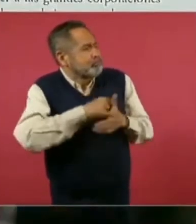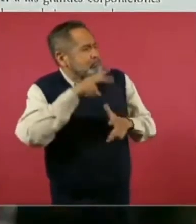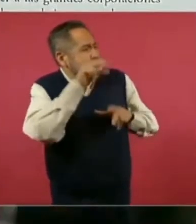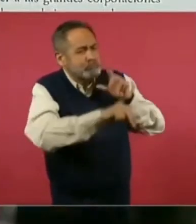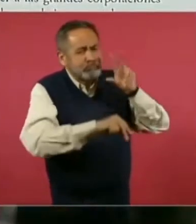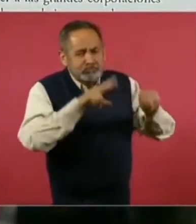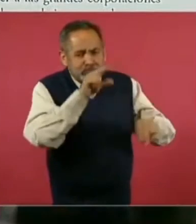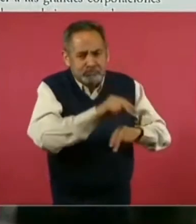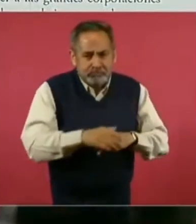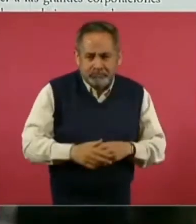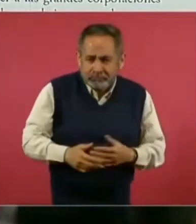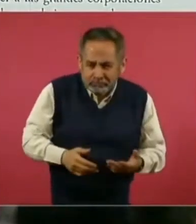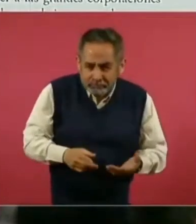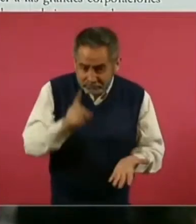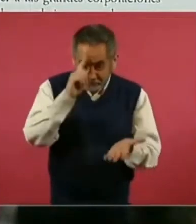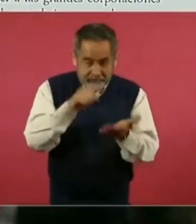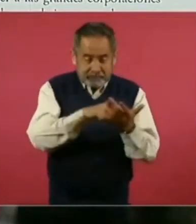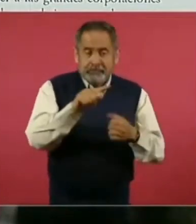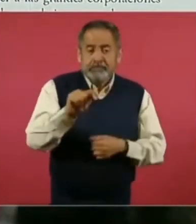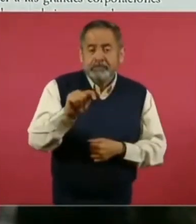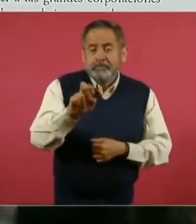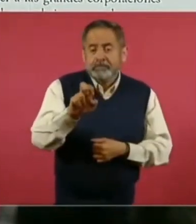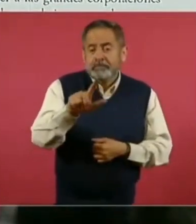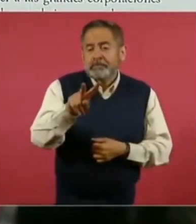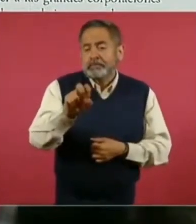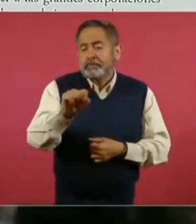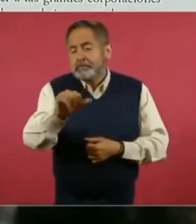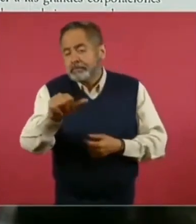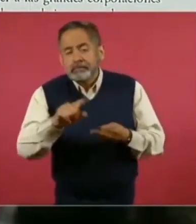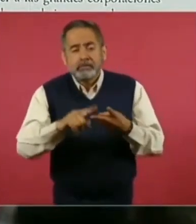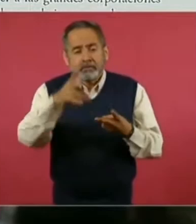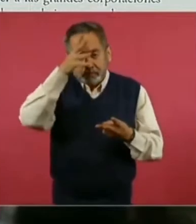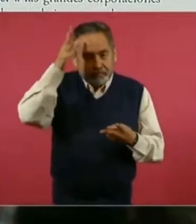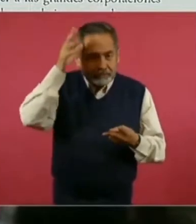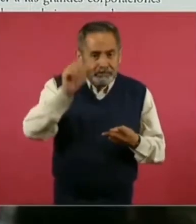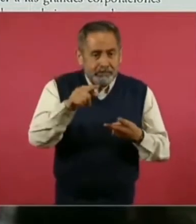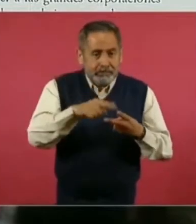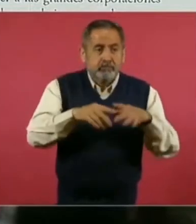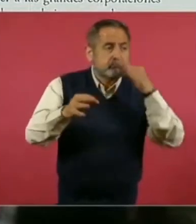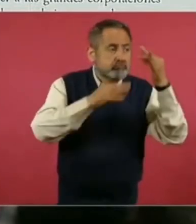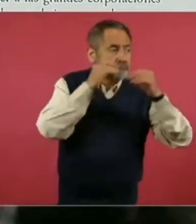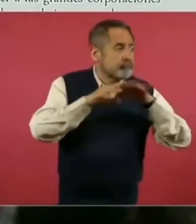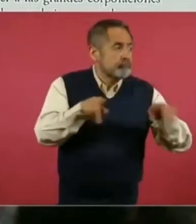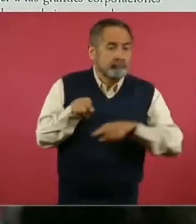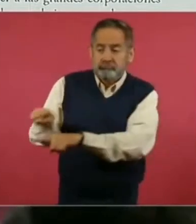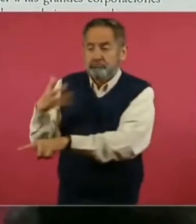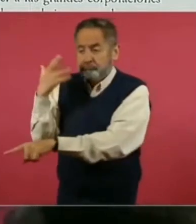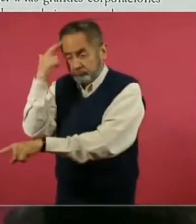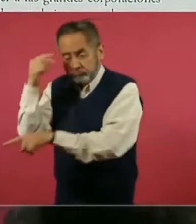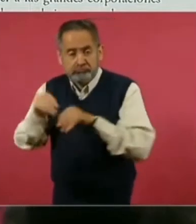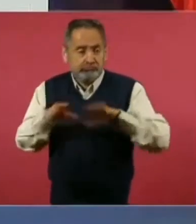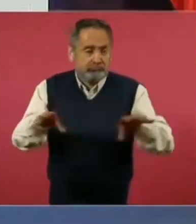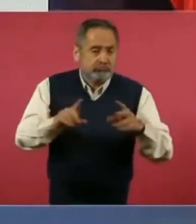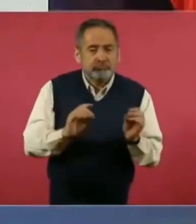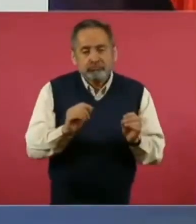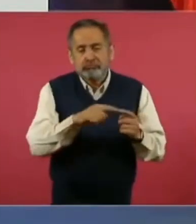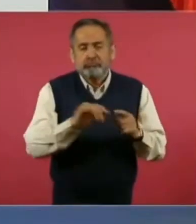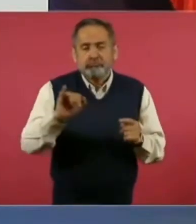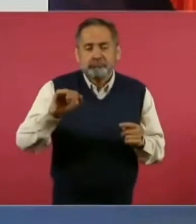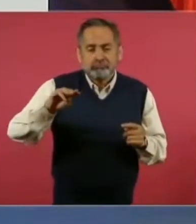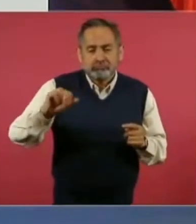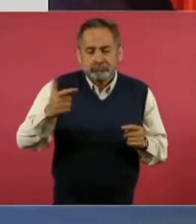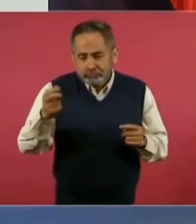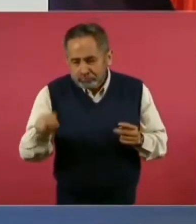¿Ustedes creen que Televisa o Azteca o Imagen, o